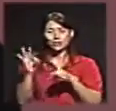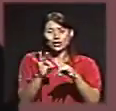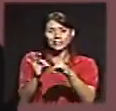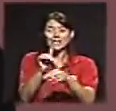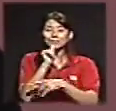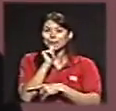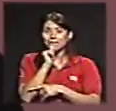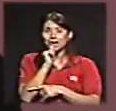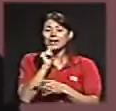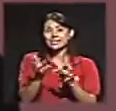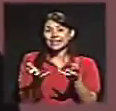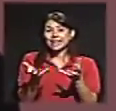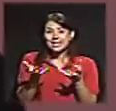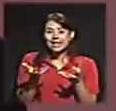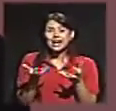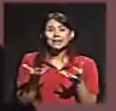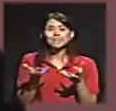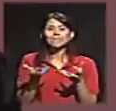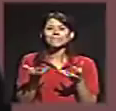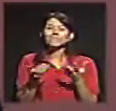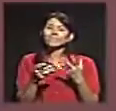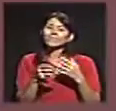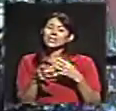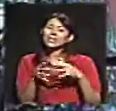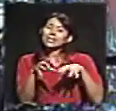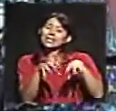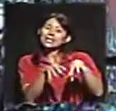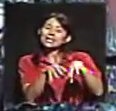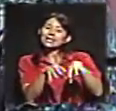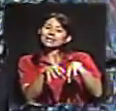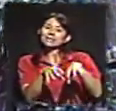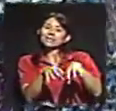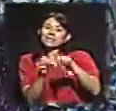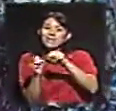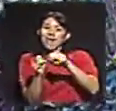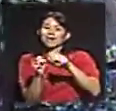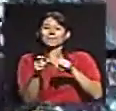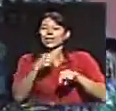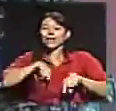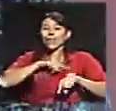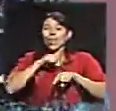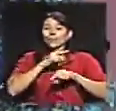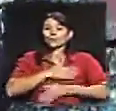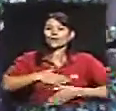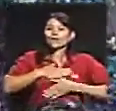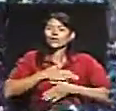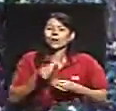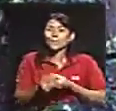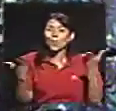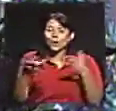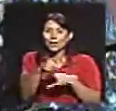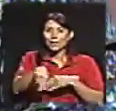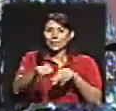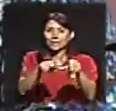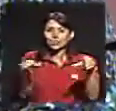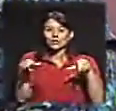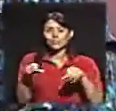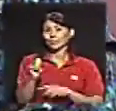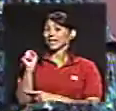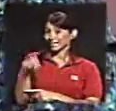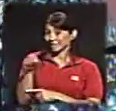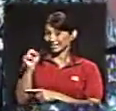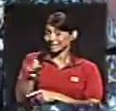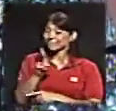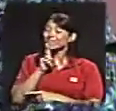privadas que quieren quitarnos a la ciudadanía el disfrute público de este tipo de zonas. Sí, efectivamente, ese inventario que